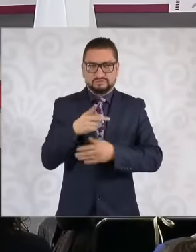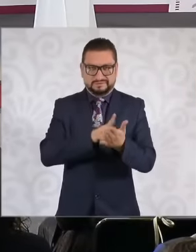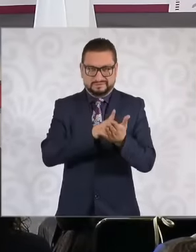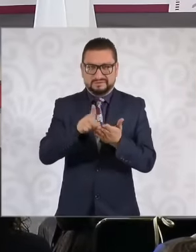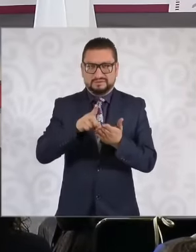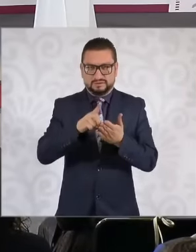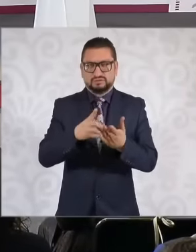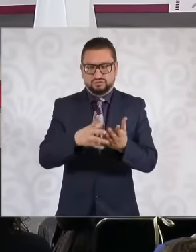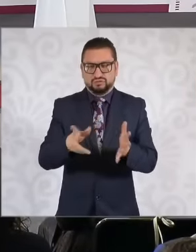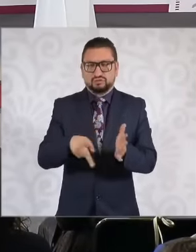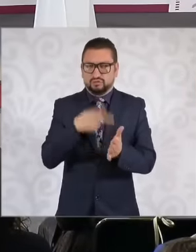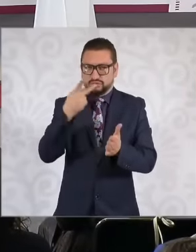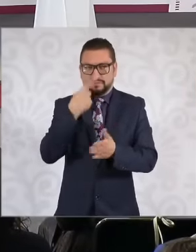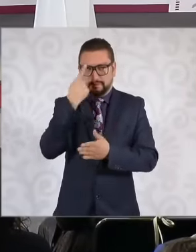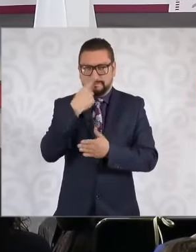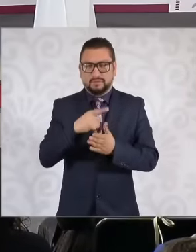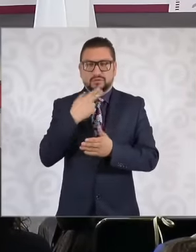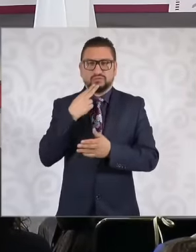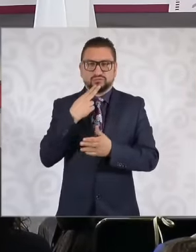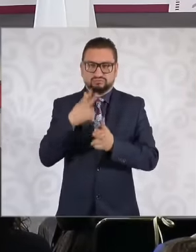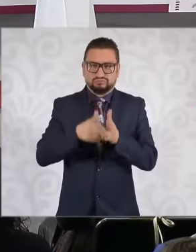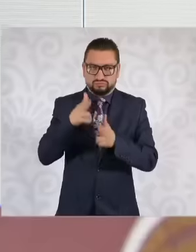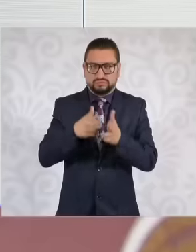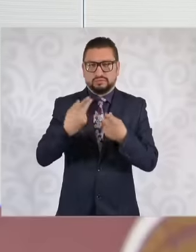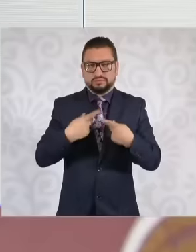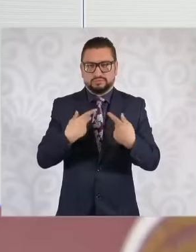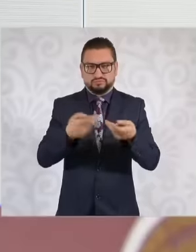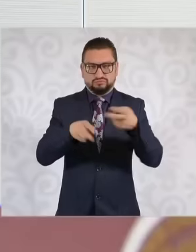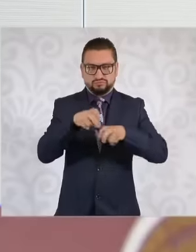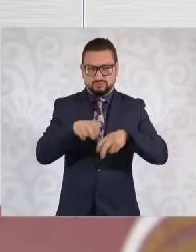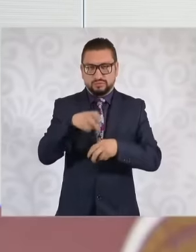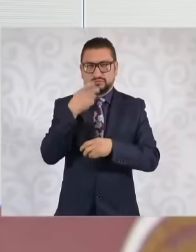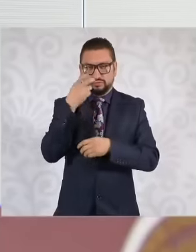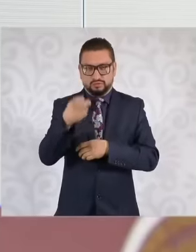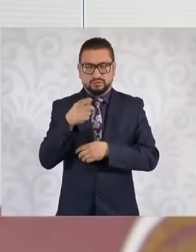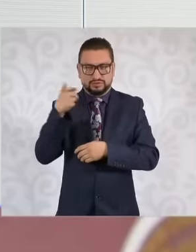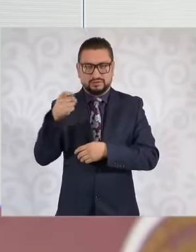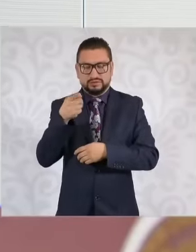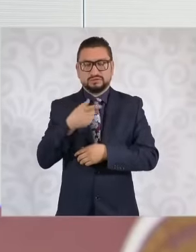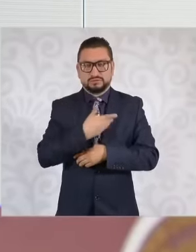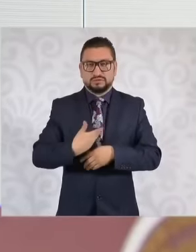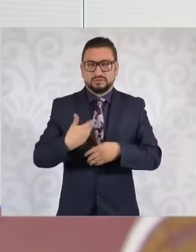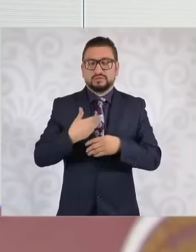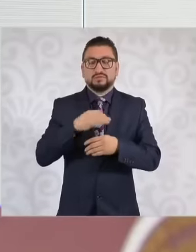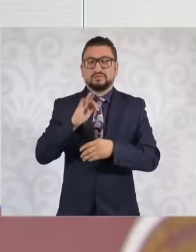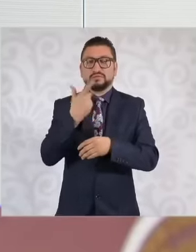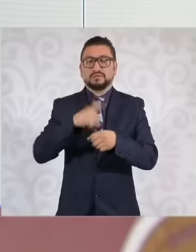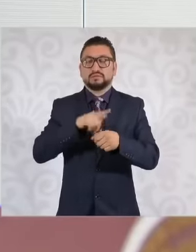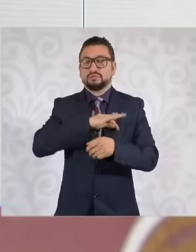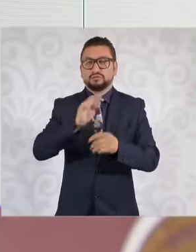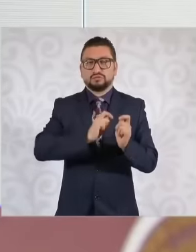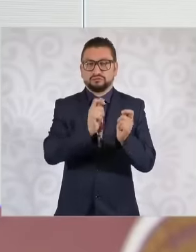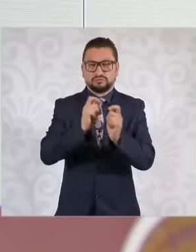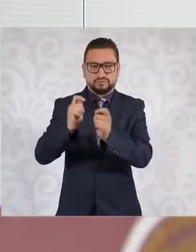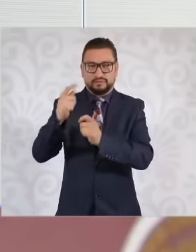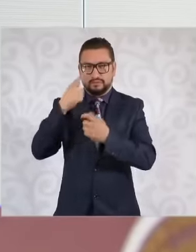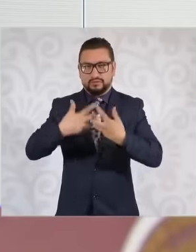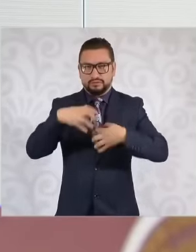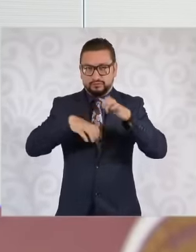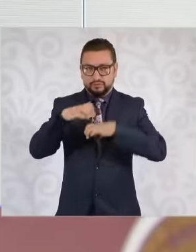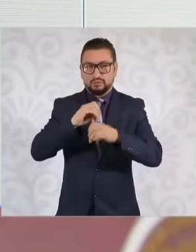ferroviarias para prestar el servicio de transporte de pasajeros. Para ello, el Ejecutivo Federal podrá otorgar asignaciones a empresas públicas o concesiones